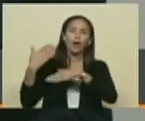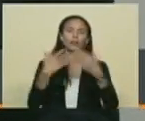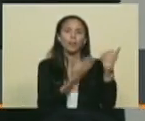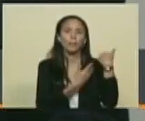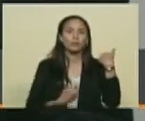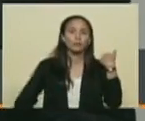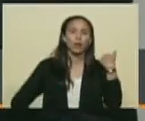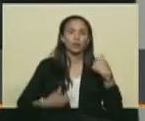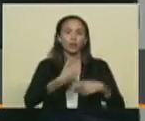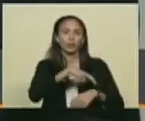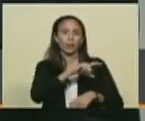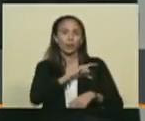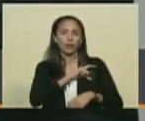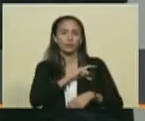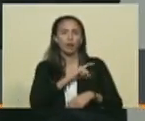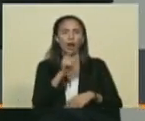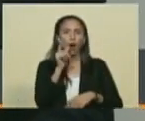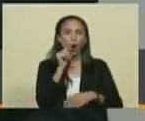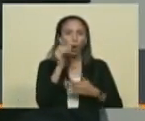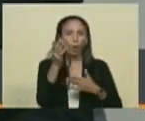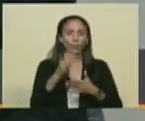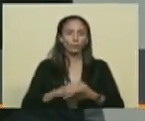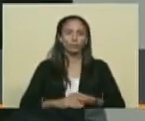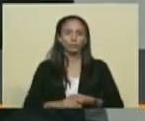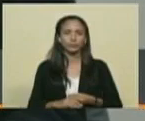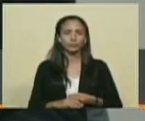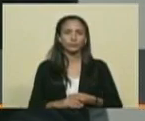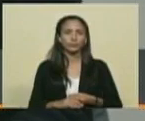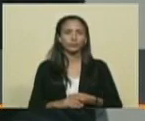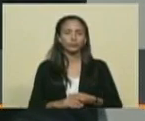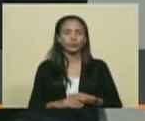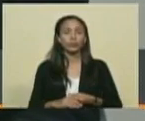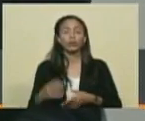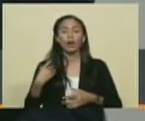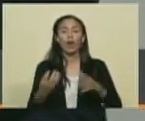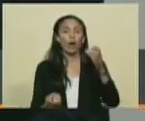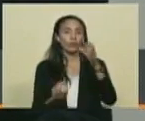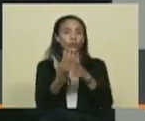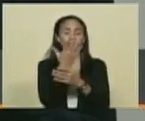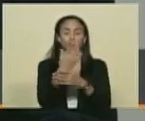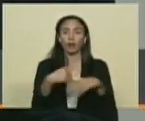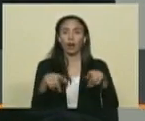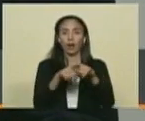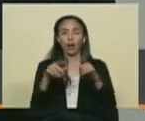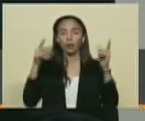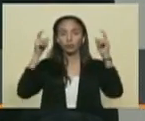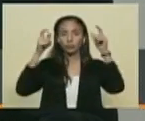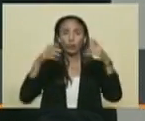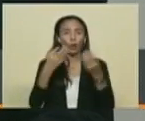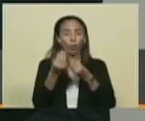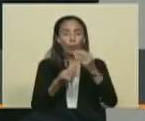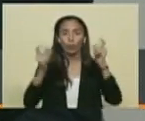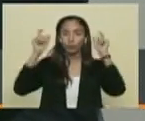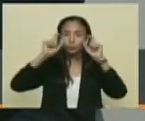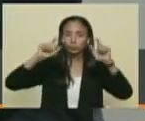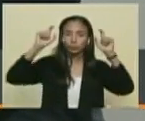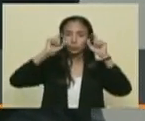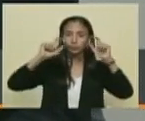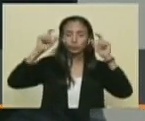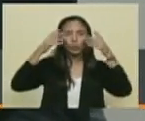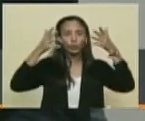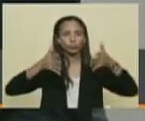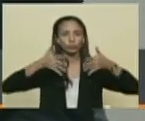español, José Luis Rodríguez Zapatero, quienes fungen como facilitadores de este proceso de diálogo para